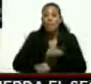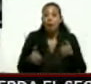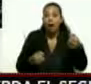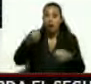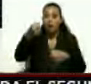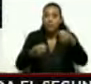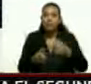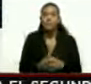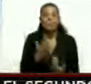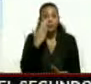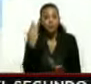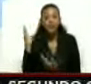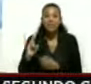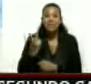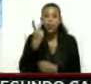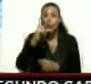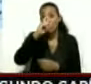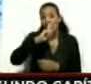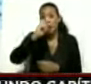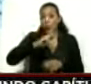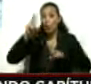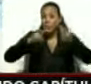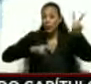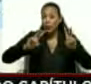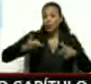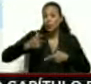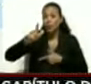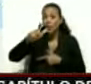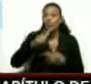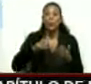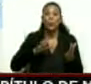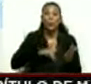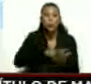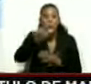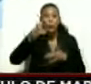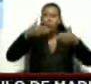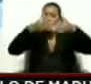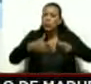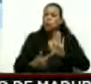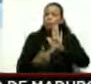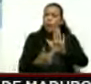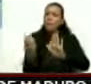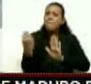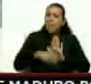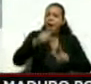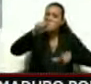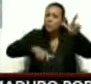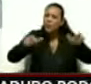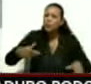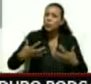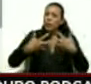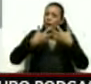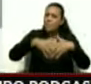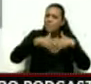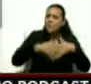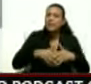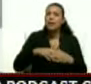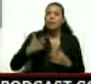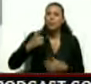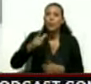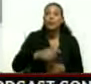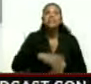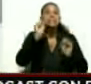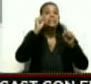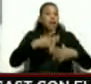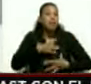entonces muy bien esta segunda edición de la Expo Transporte para visibilizarlos aún más a todos ustedes en este gran stand. Así